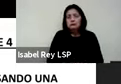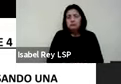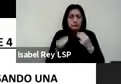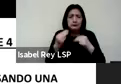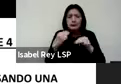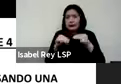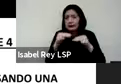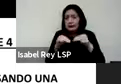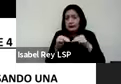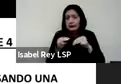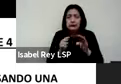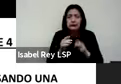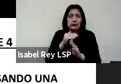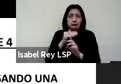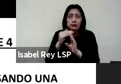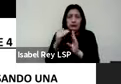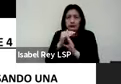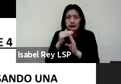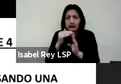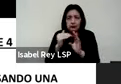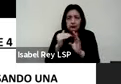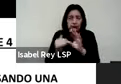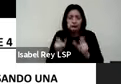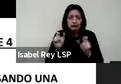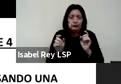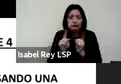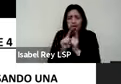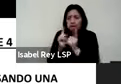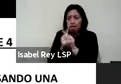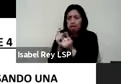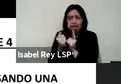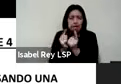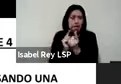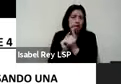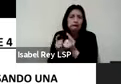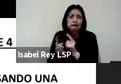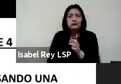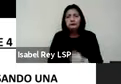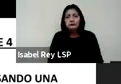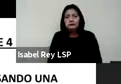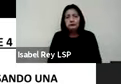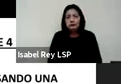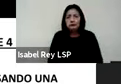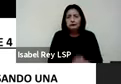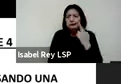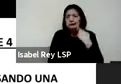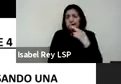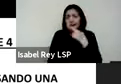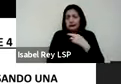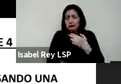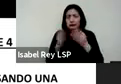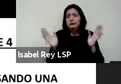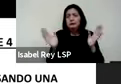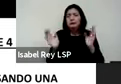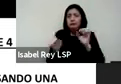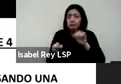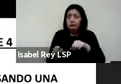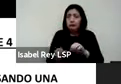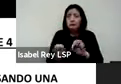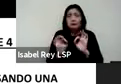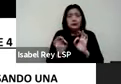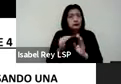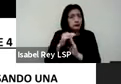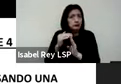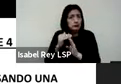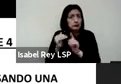Los mercados están como al medio porque la gente se junta, se aglomera. Un restaurante abierto ya tiene un riesgo